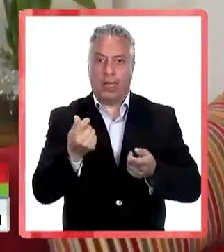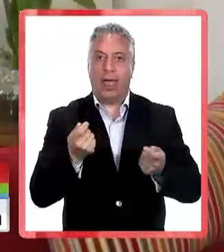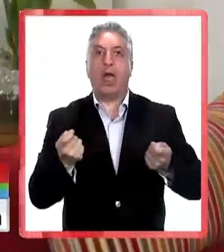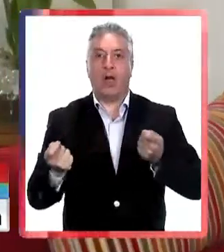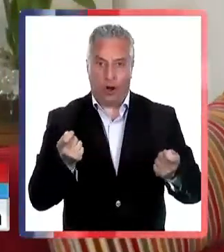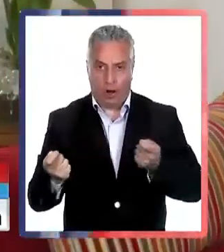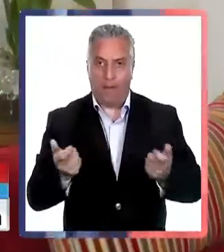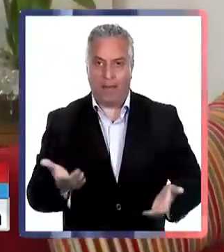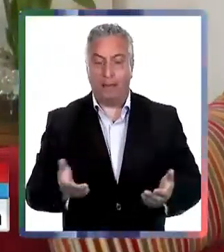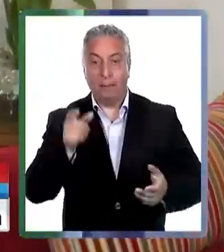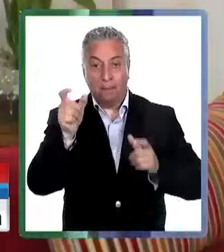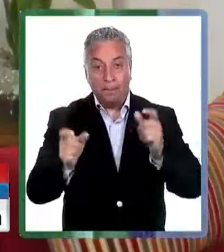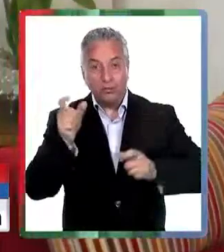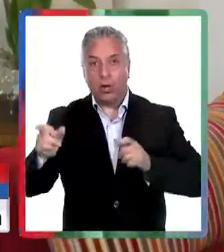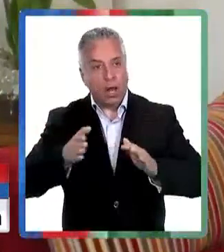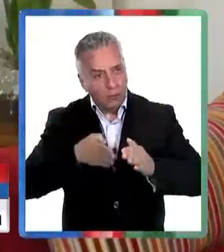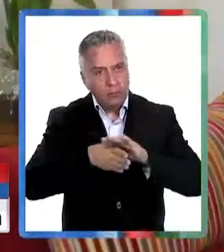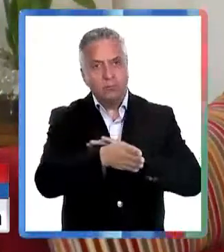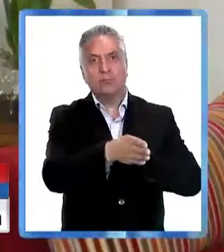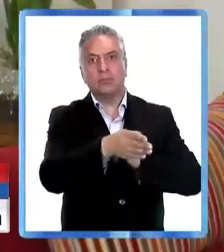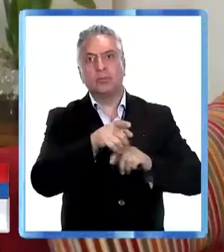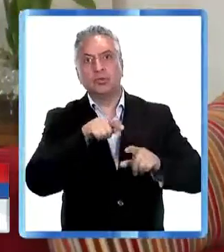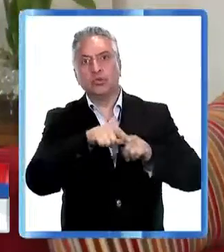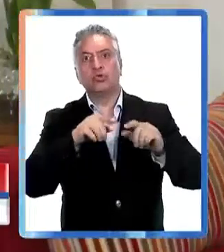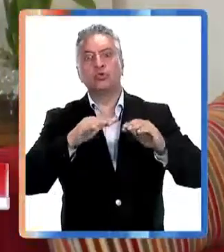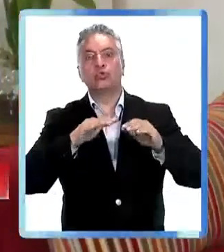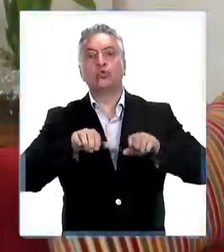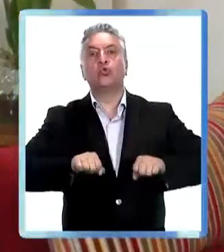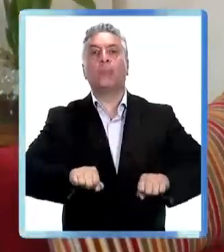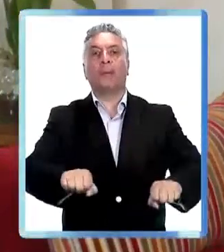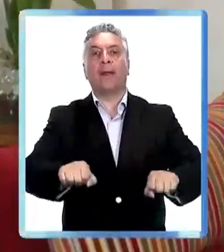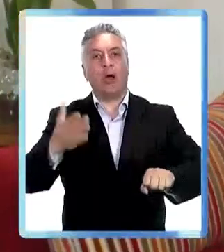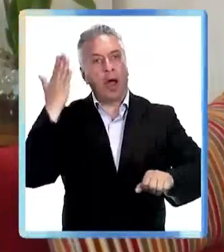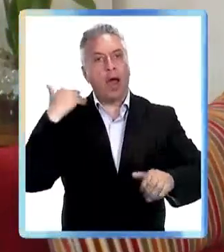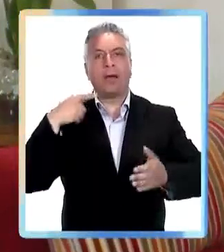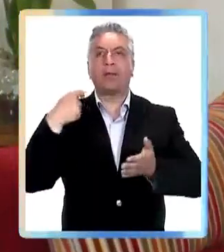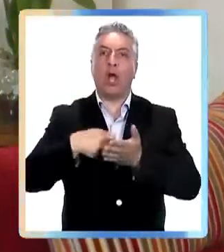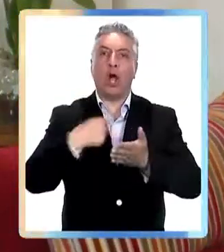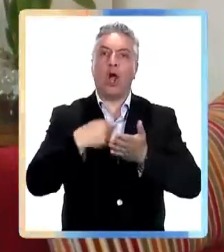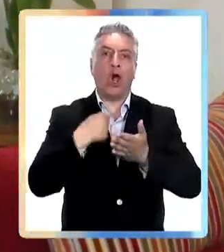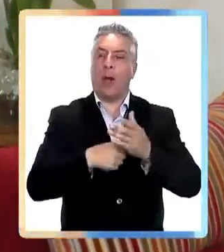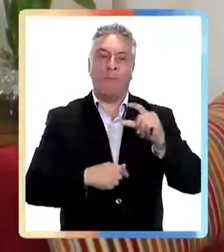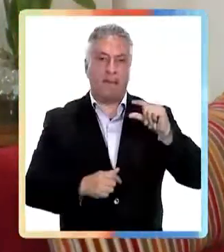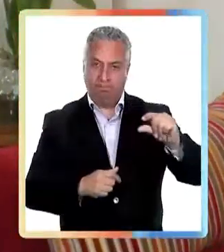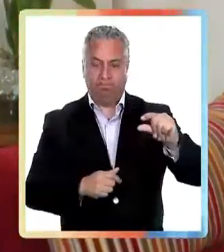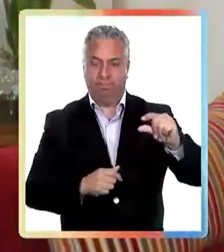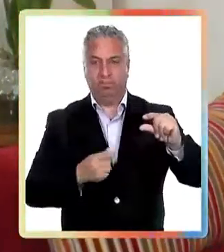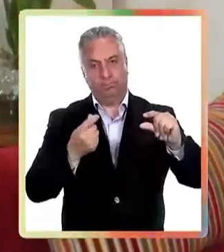Las personas que nos ven van al supermercado y todas comentarán, antes